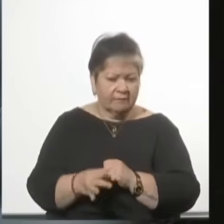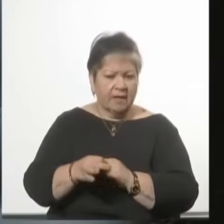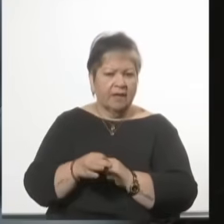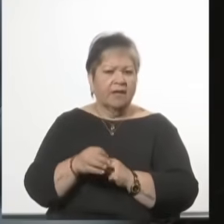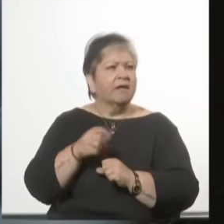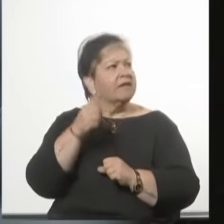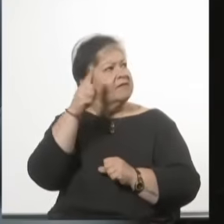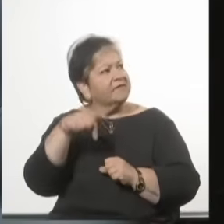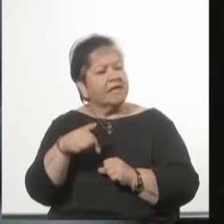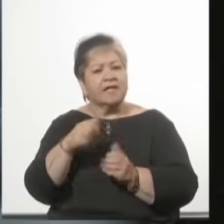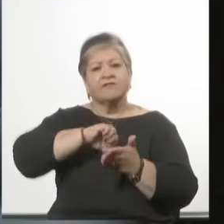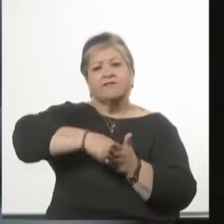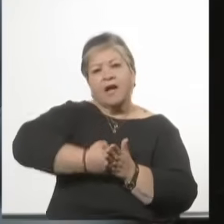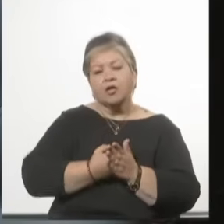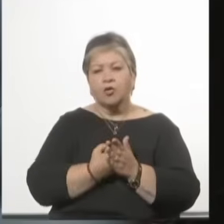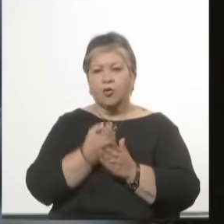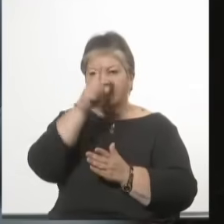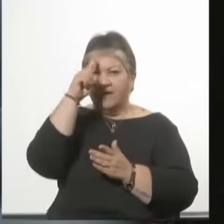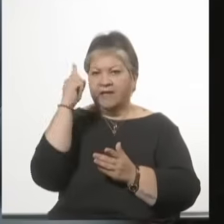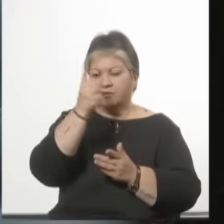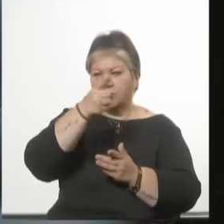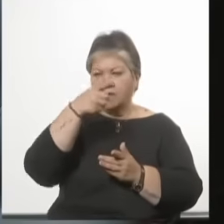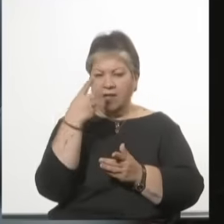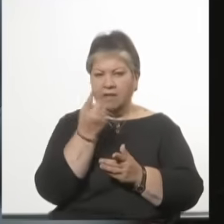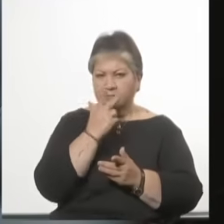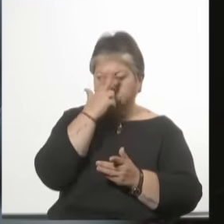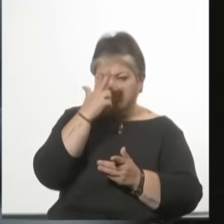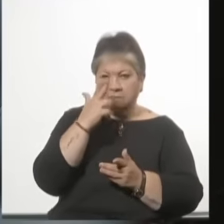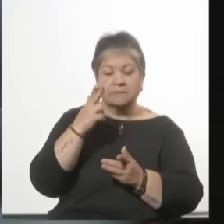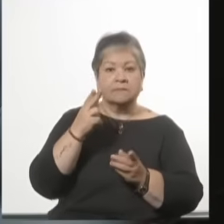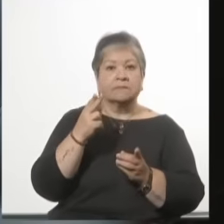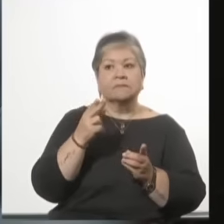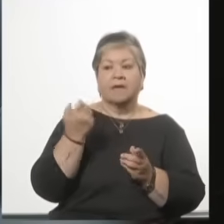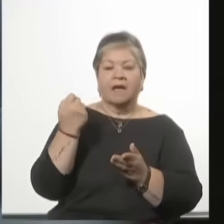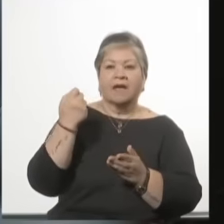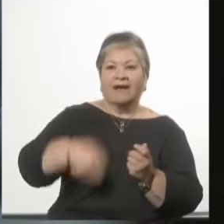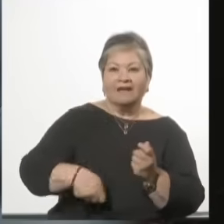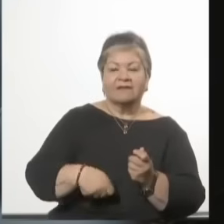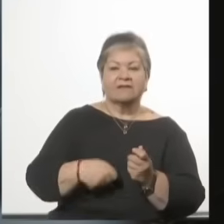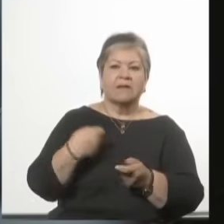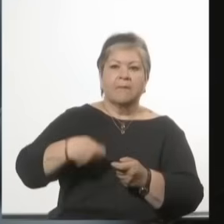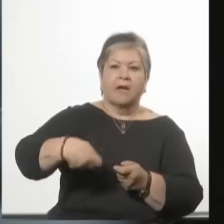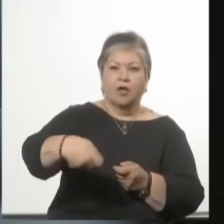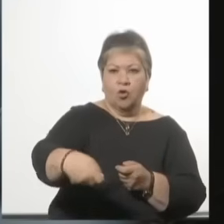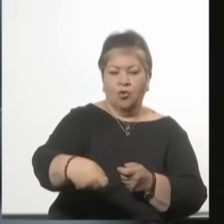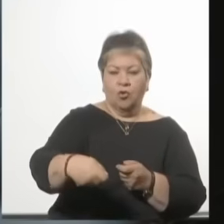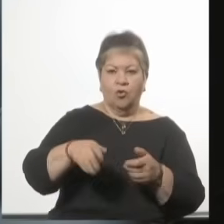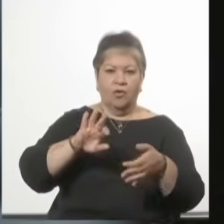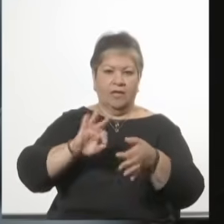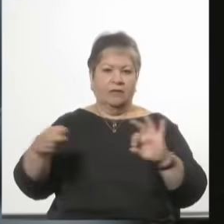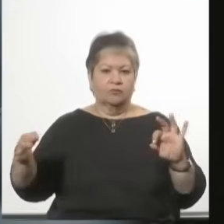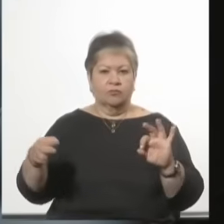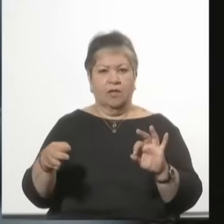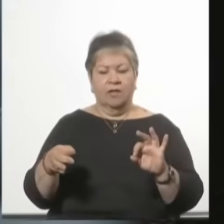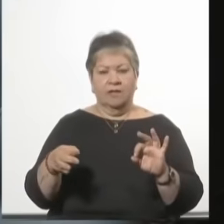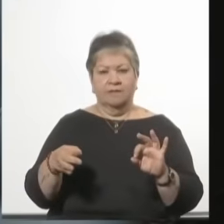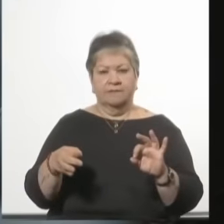por un banco internacional de primera clase para garantizar los pagos. Cláusula